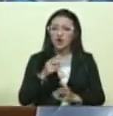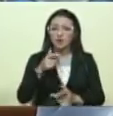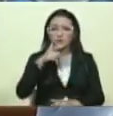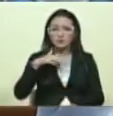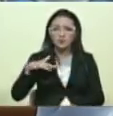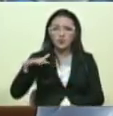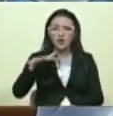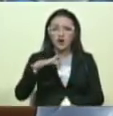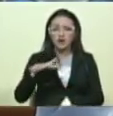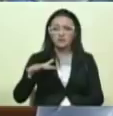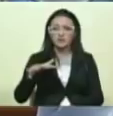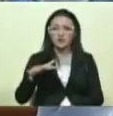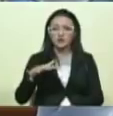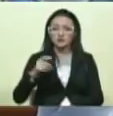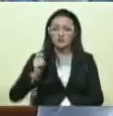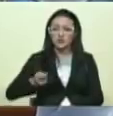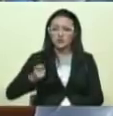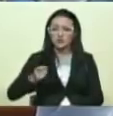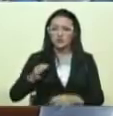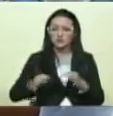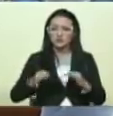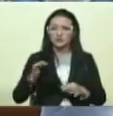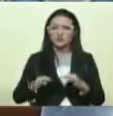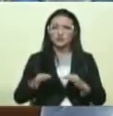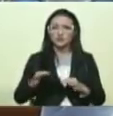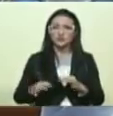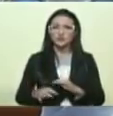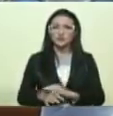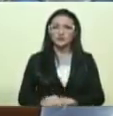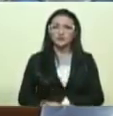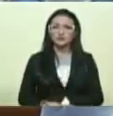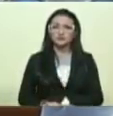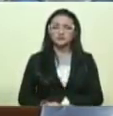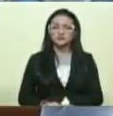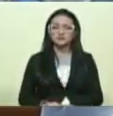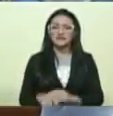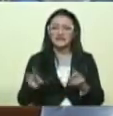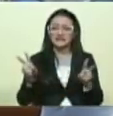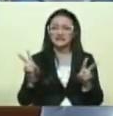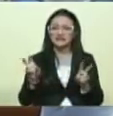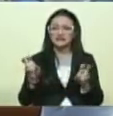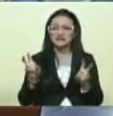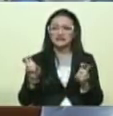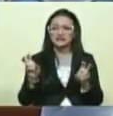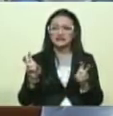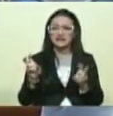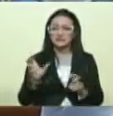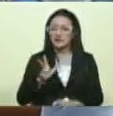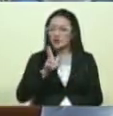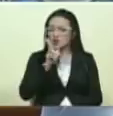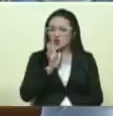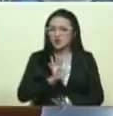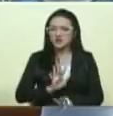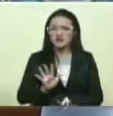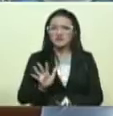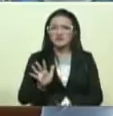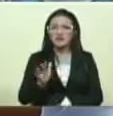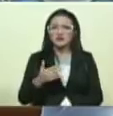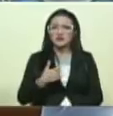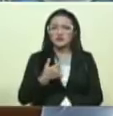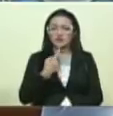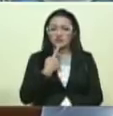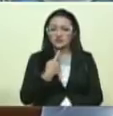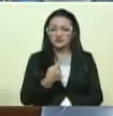medidas de carácter judicial, que es lo que voy a informar sobre este tema tan terrible que yo quiero asociar también